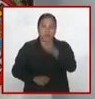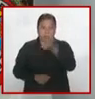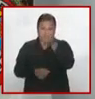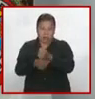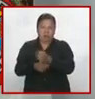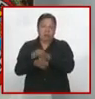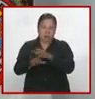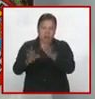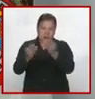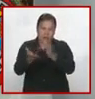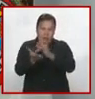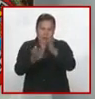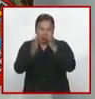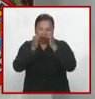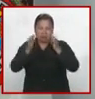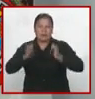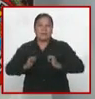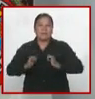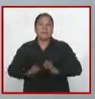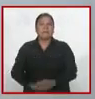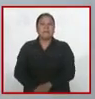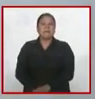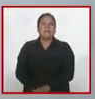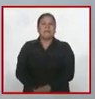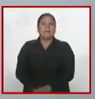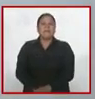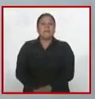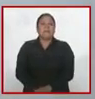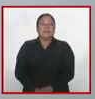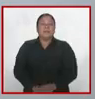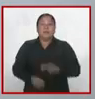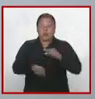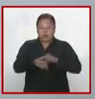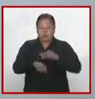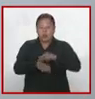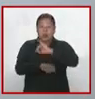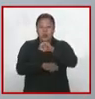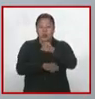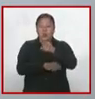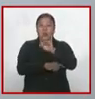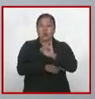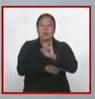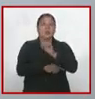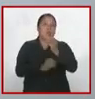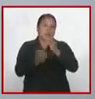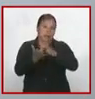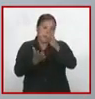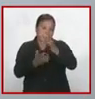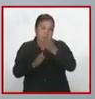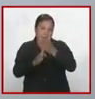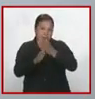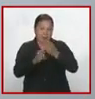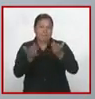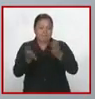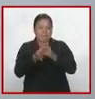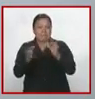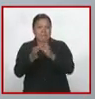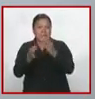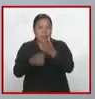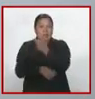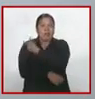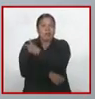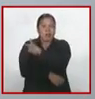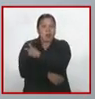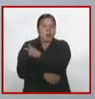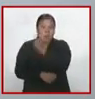gracias gracias por su atención doctor yuri roldán muchas gracias por este panorama que sin lugar a dudas llena de